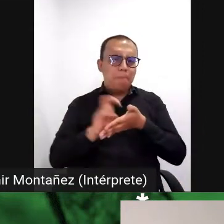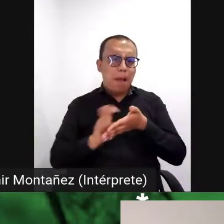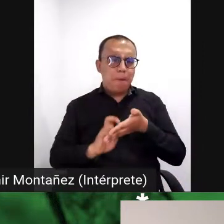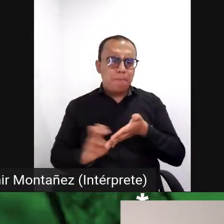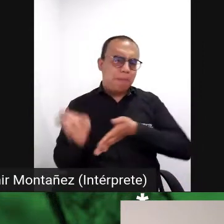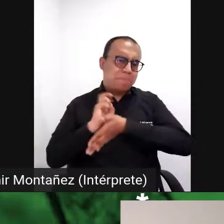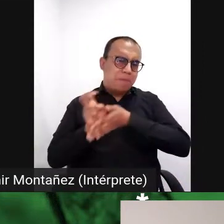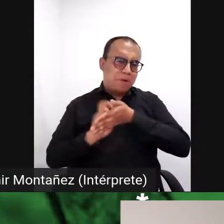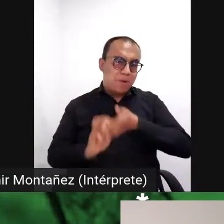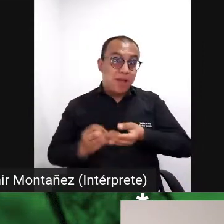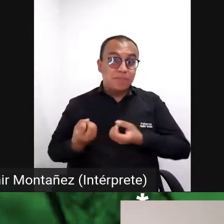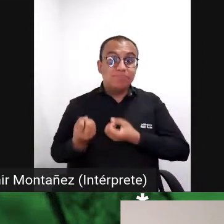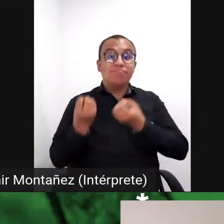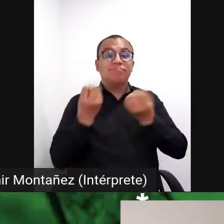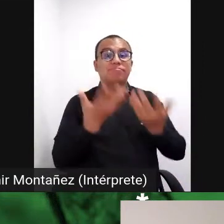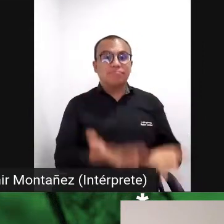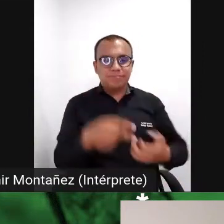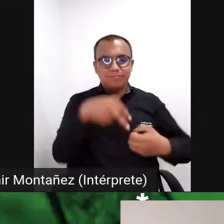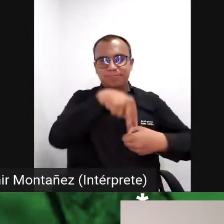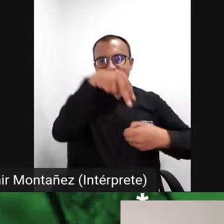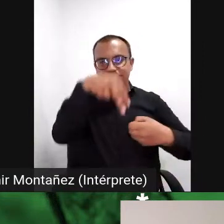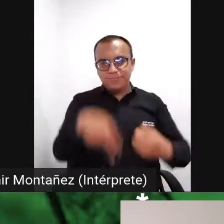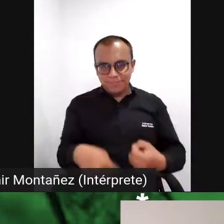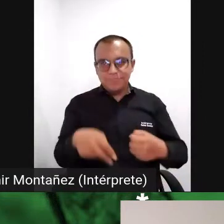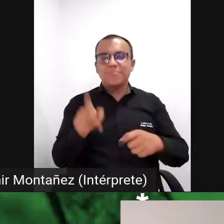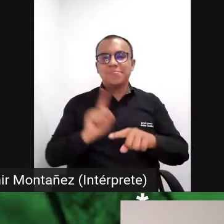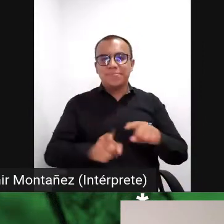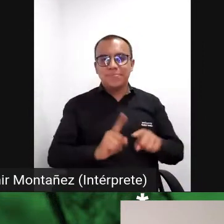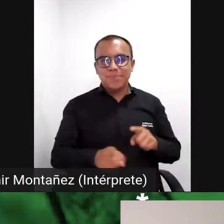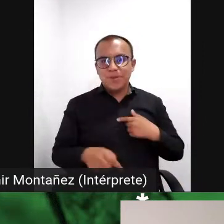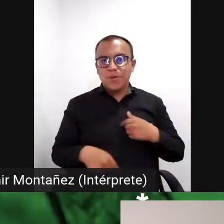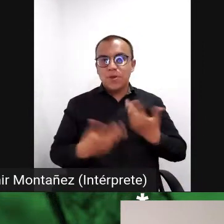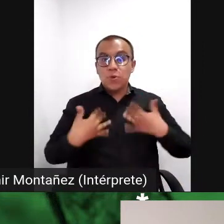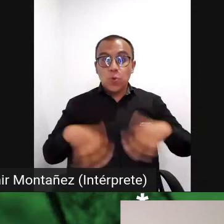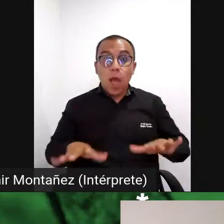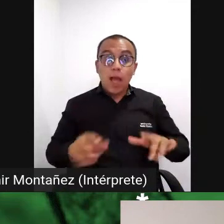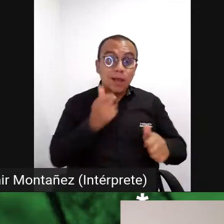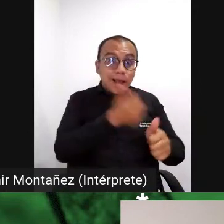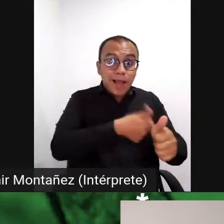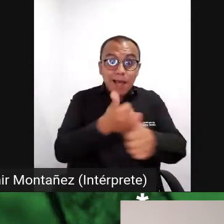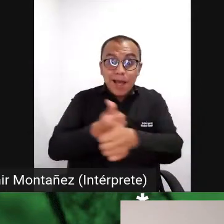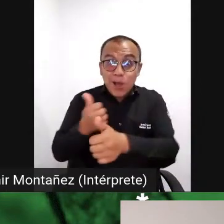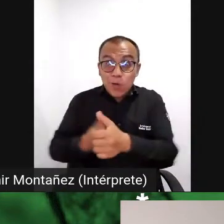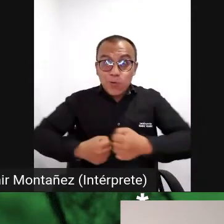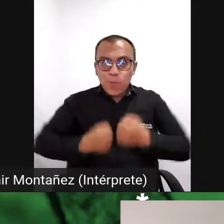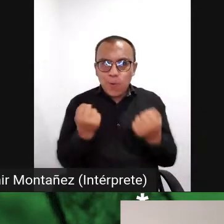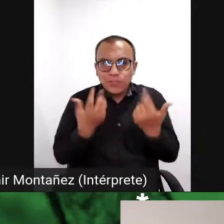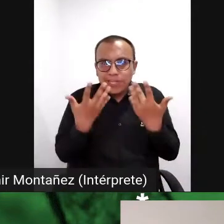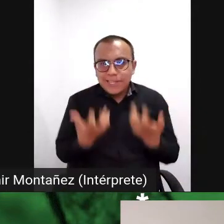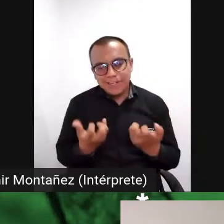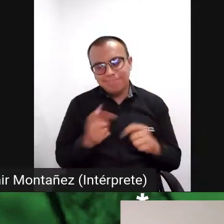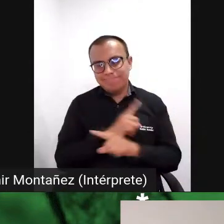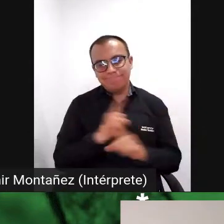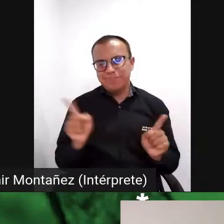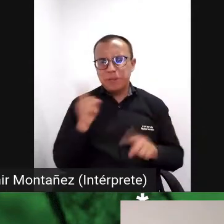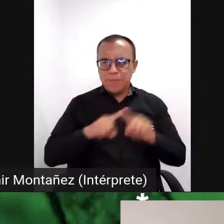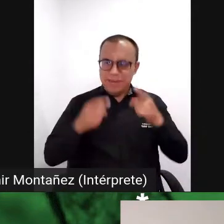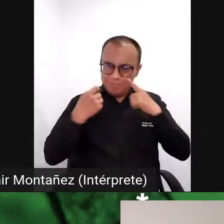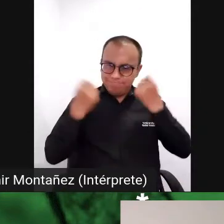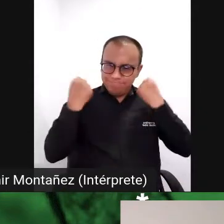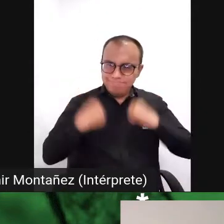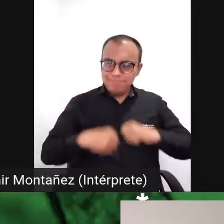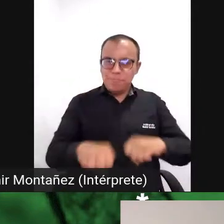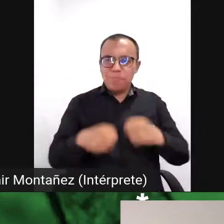la, pues, obviamente estas cosas no le pueden llegar a uno a cada bogotano como todo el mundo lo quisiera, pero se hizo un esfuerzo enorme porque la edición